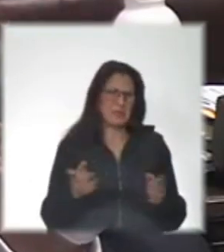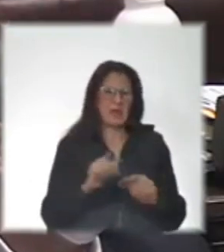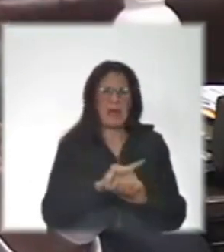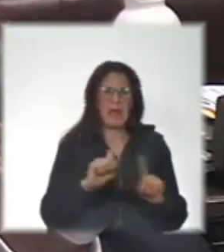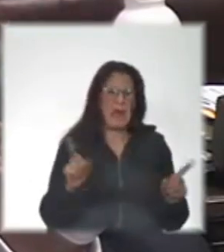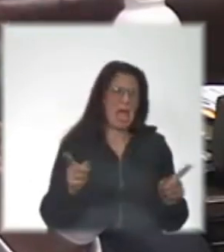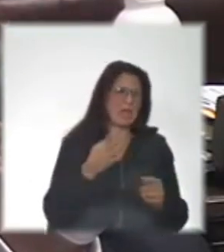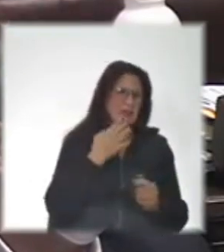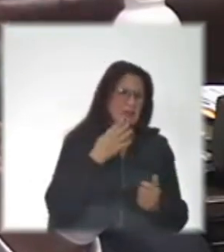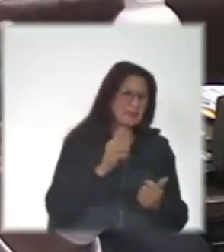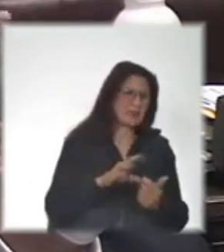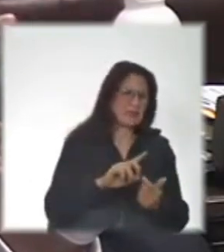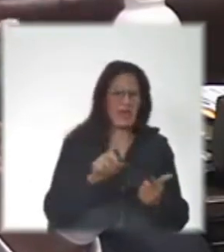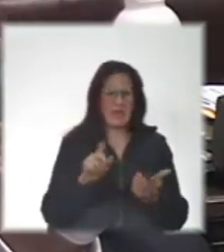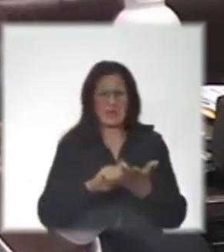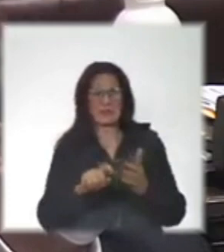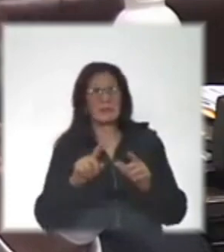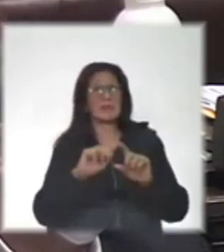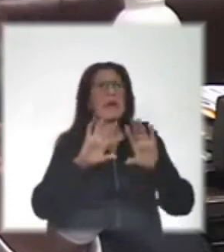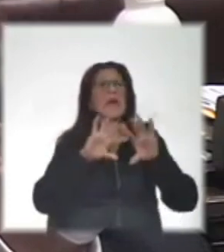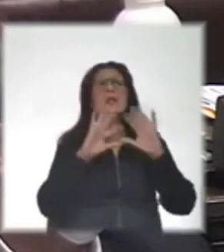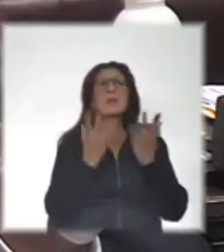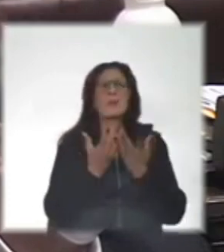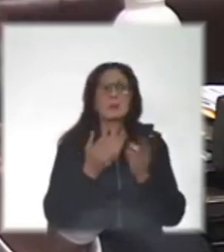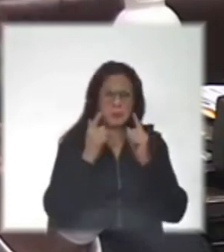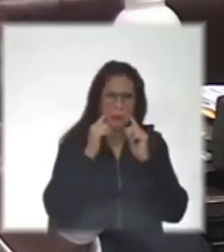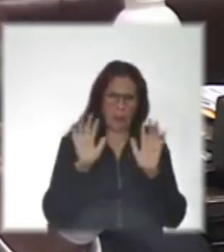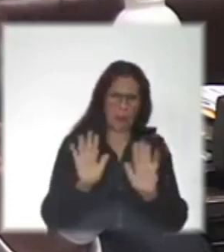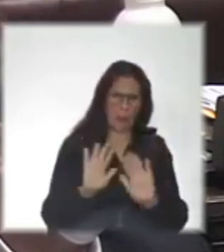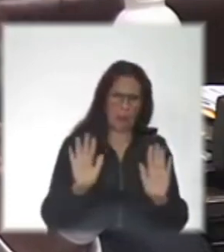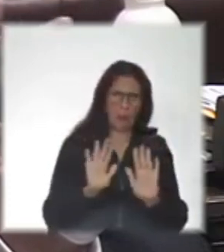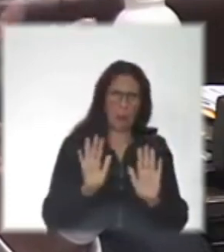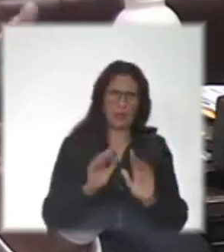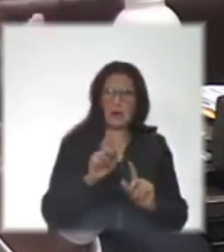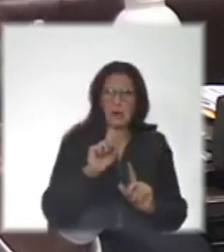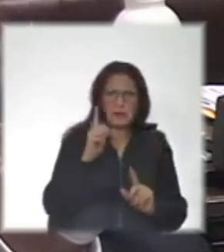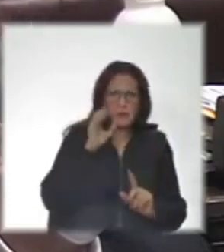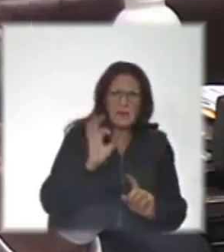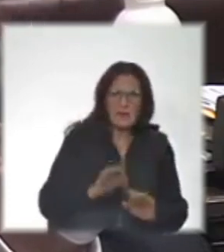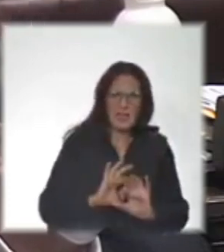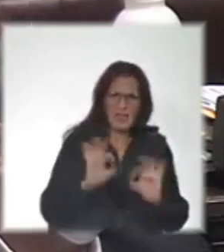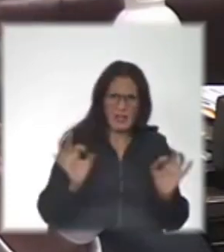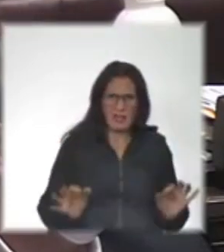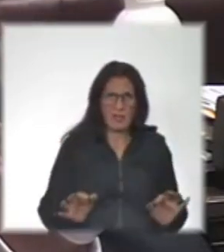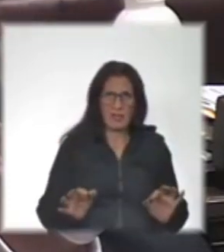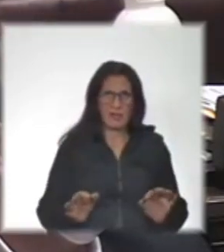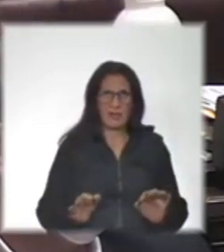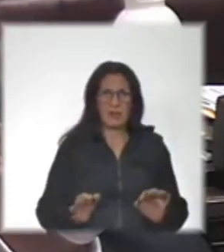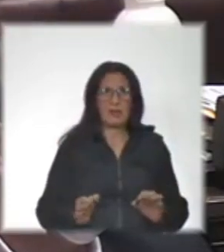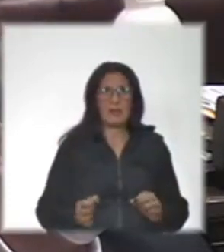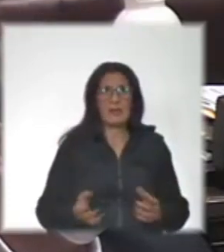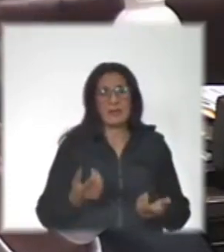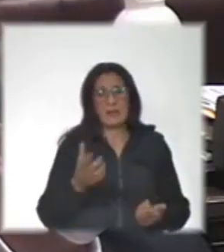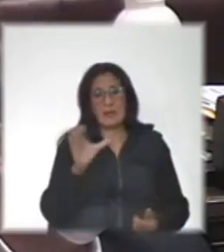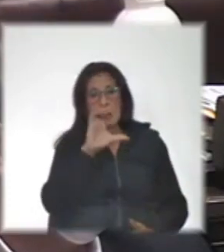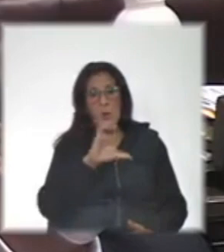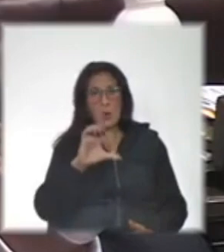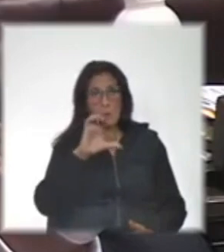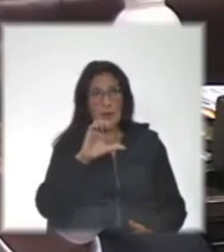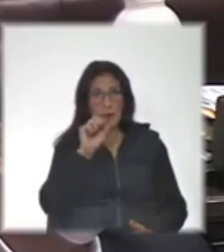apunte, nadie existió, el mundo no se enteró. No se enteró de eso. Y bueno, y los europeos,